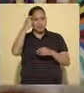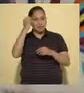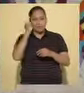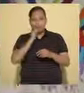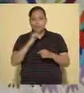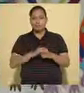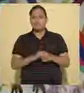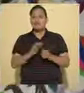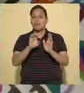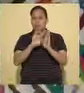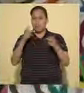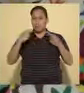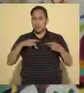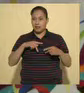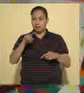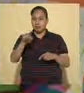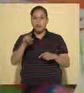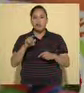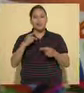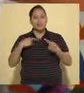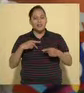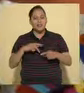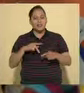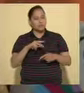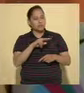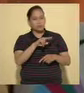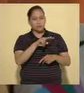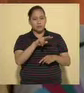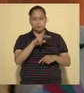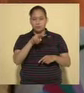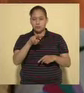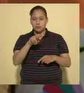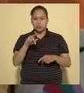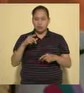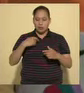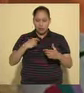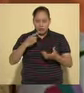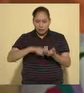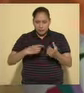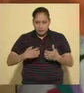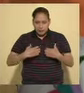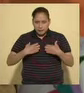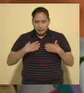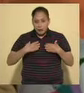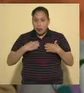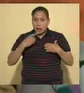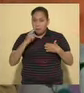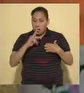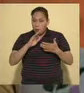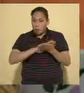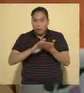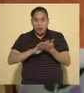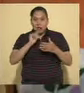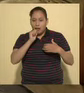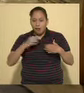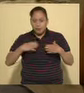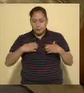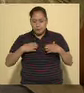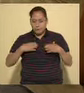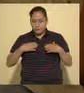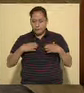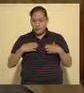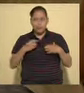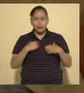Entonces, imagínate una persona que está observando que tiene ira, ¿me entiendes? Y no lucha por informarse,